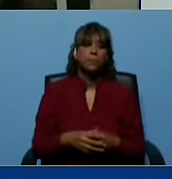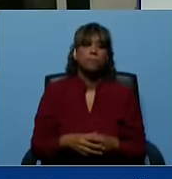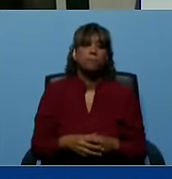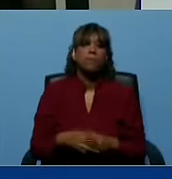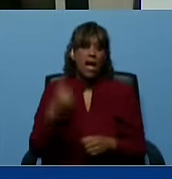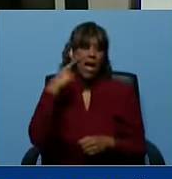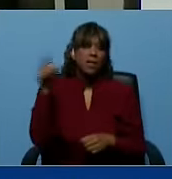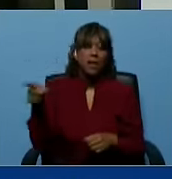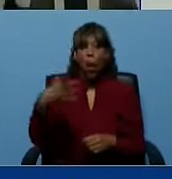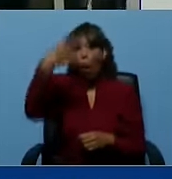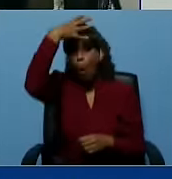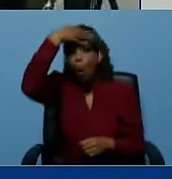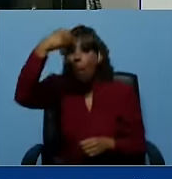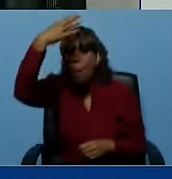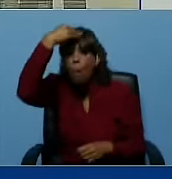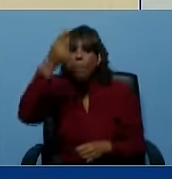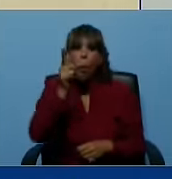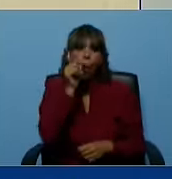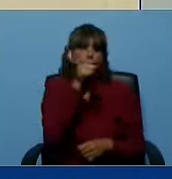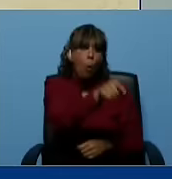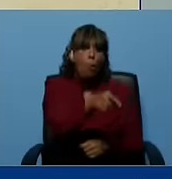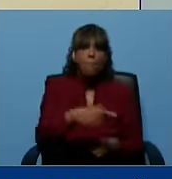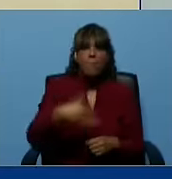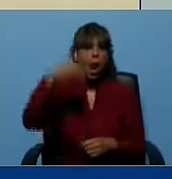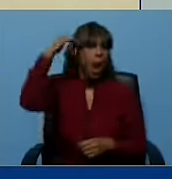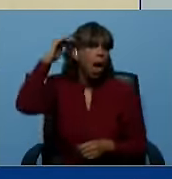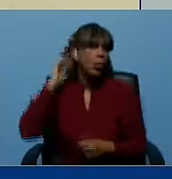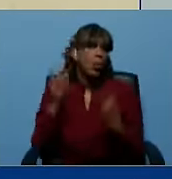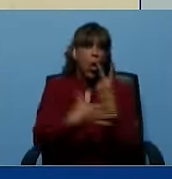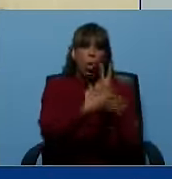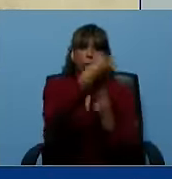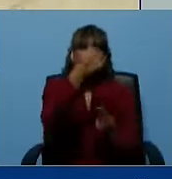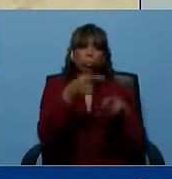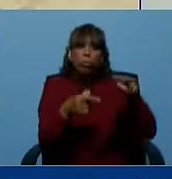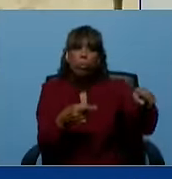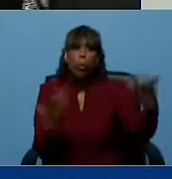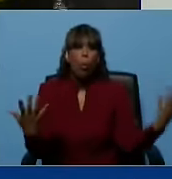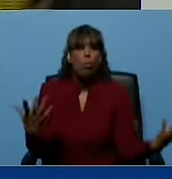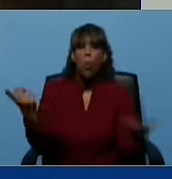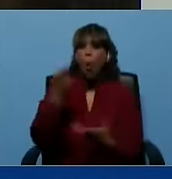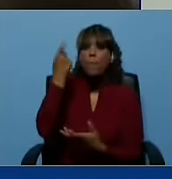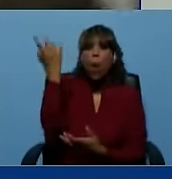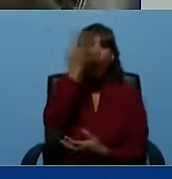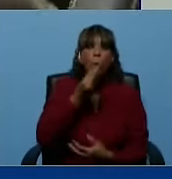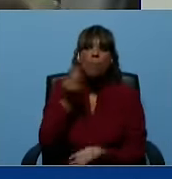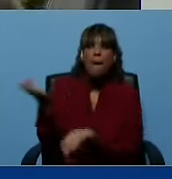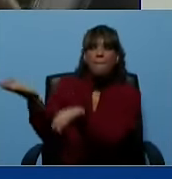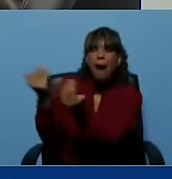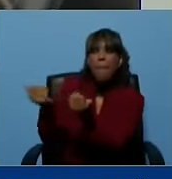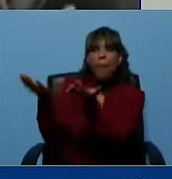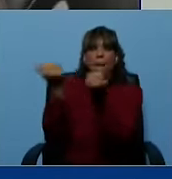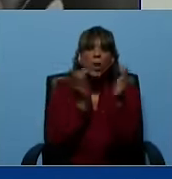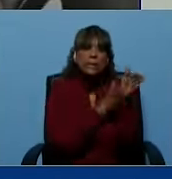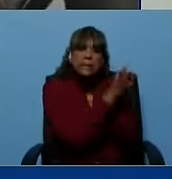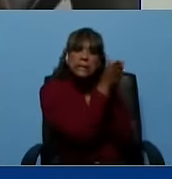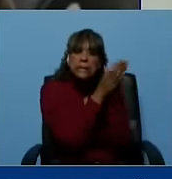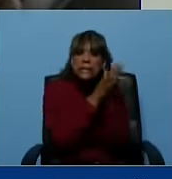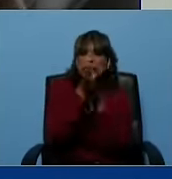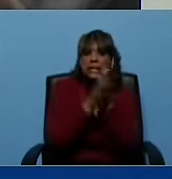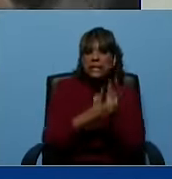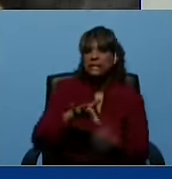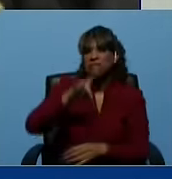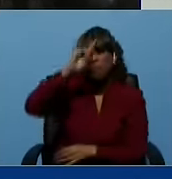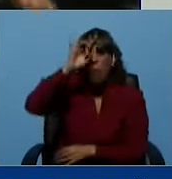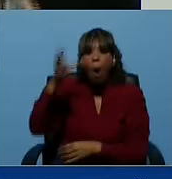Este señor Edmundo González Urrutia y la demonia de la Machado fueron a buscar jóvenes para